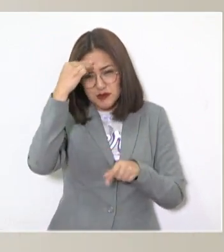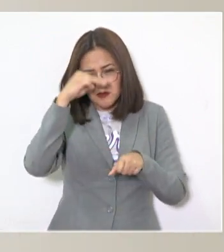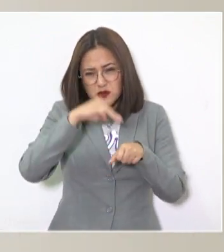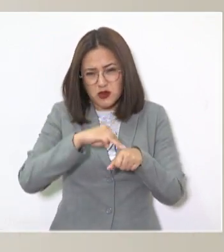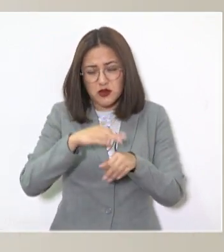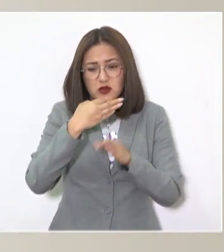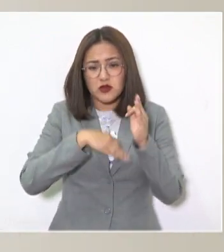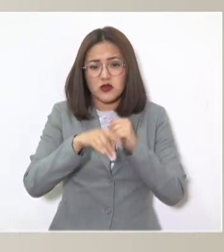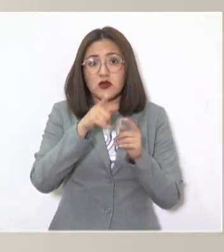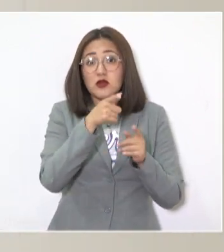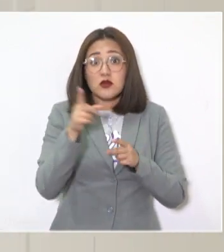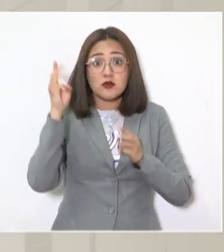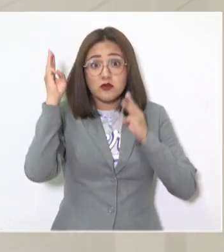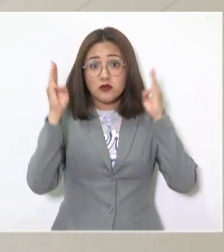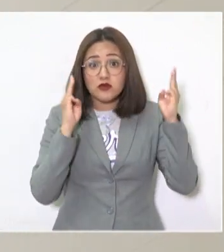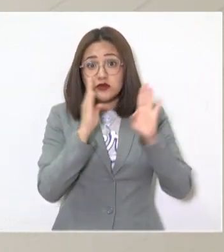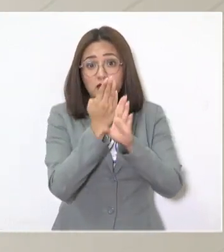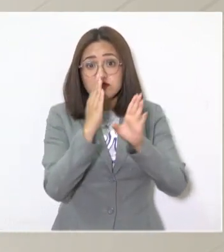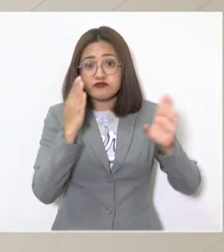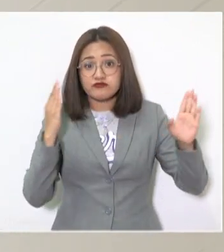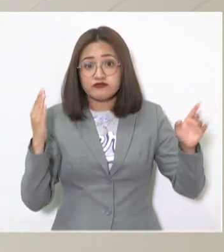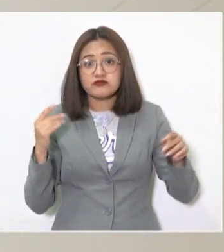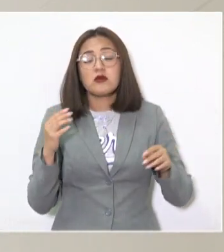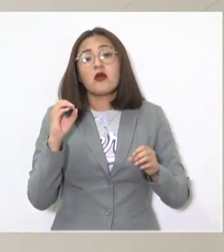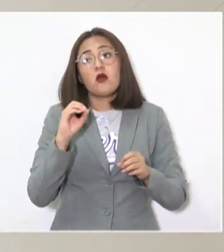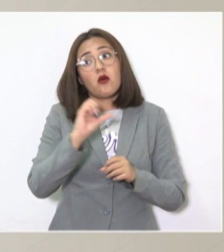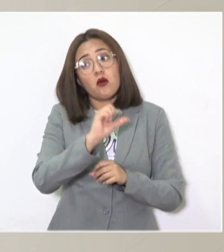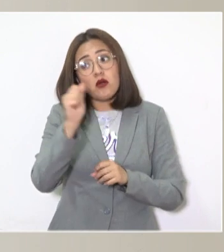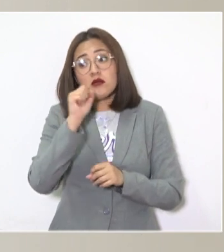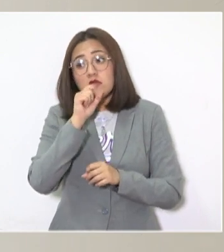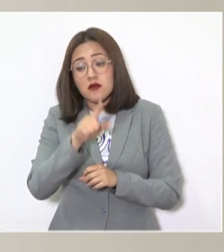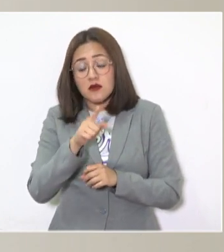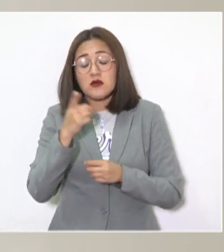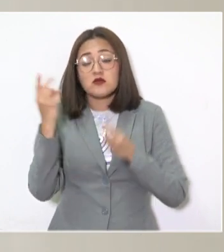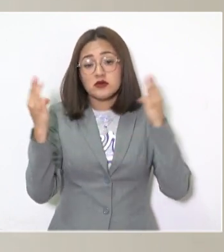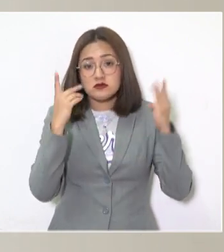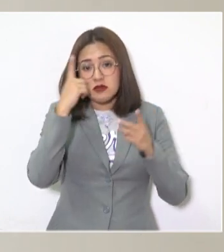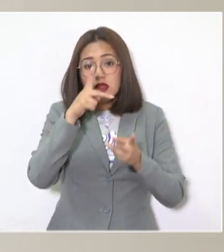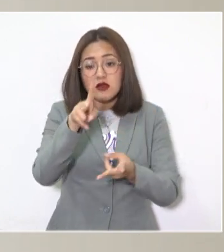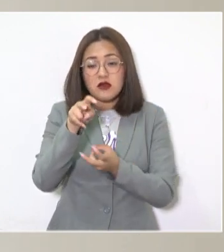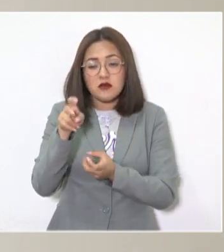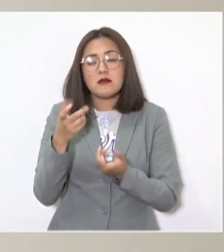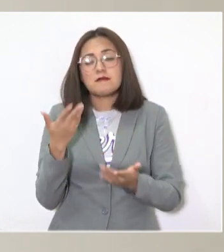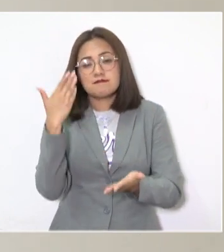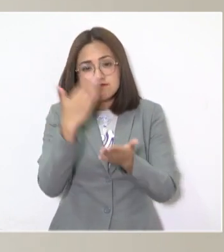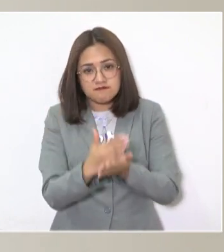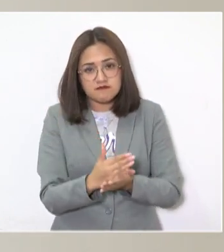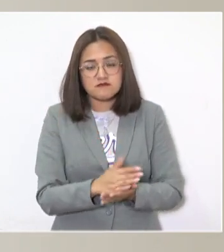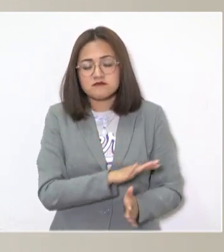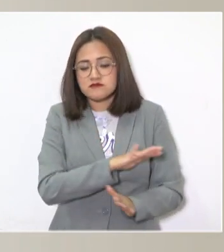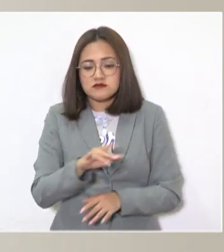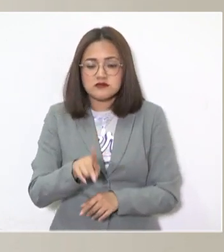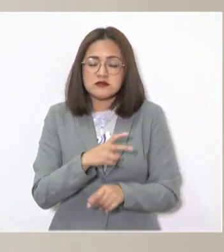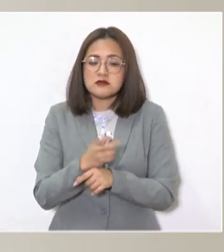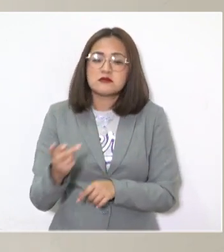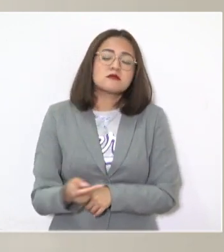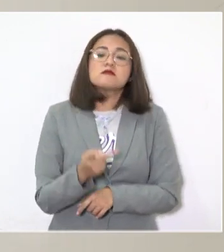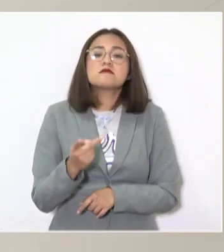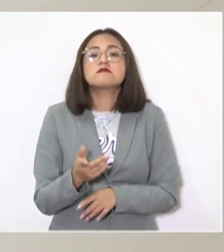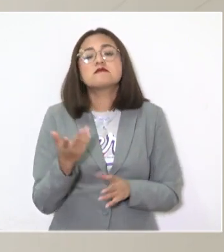todas las piezas de los museos en el estado para evitar más saqueos. Y en una segunda pregunta, señala usted